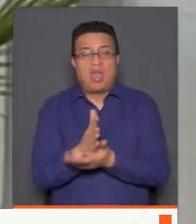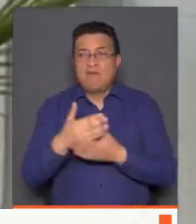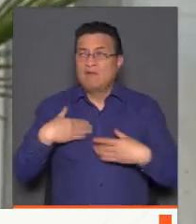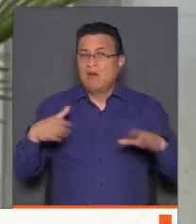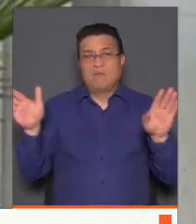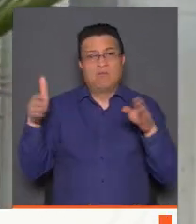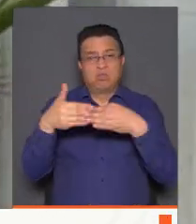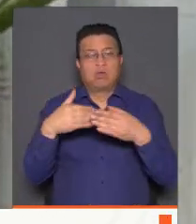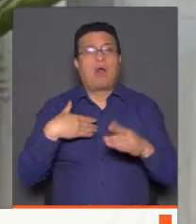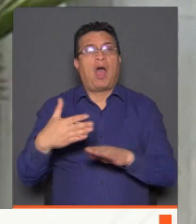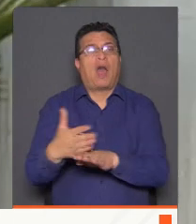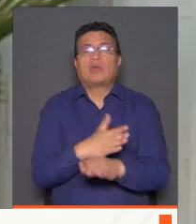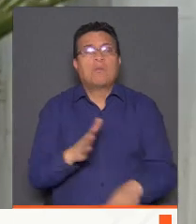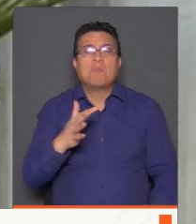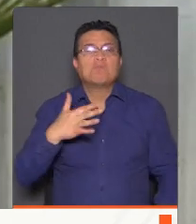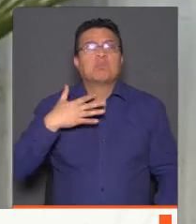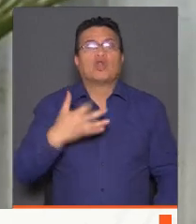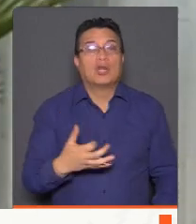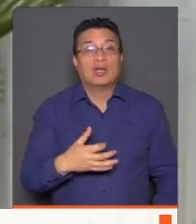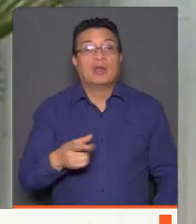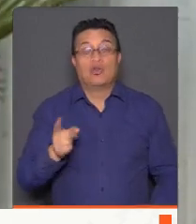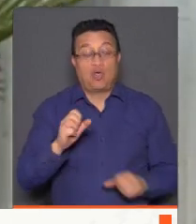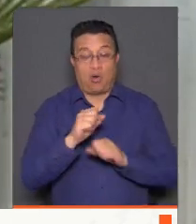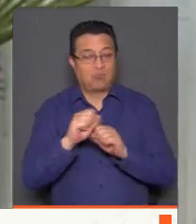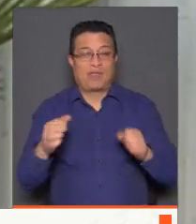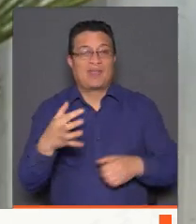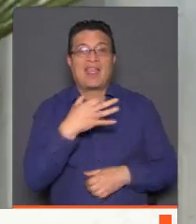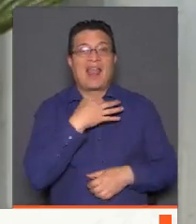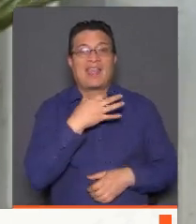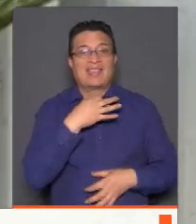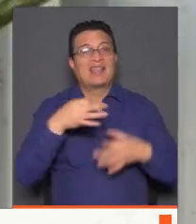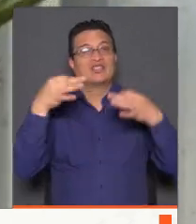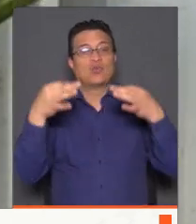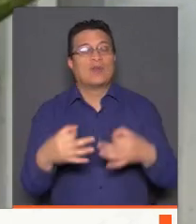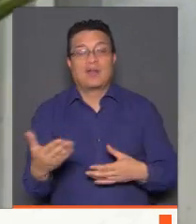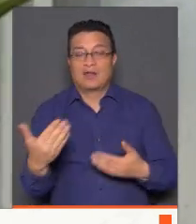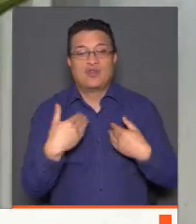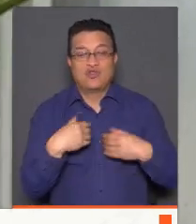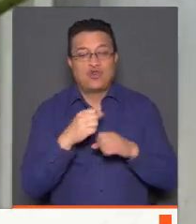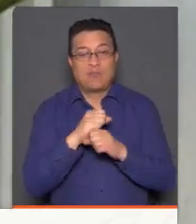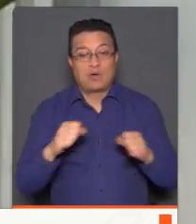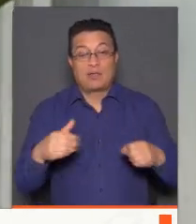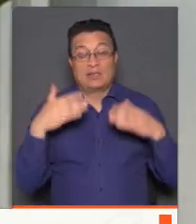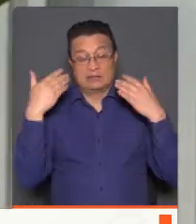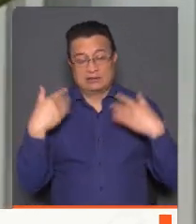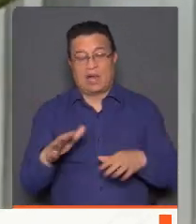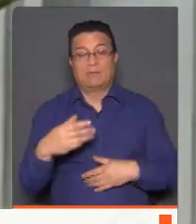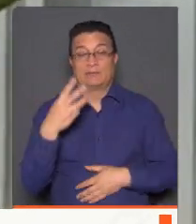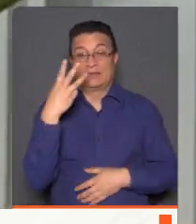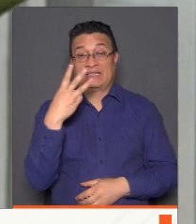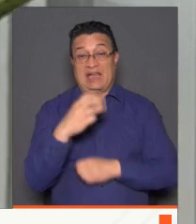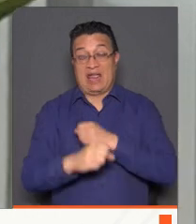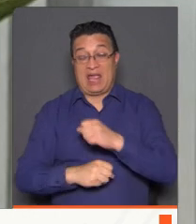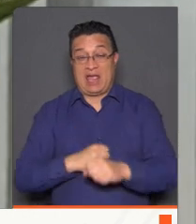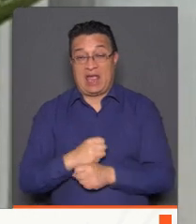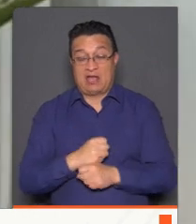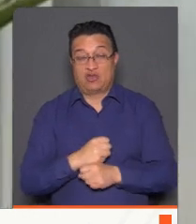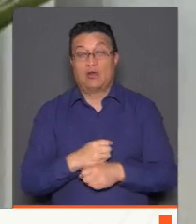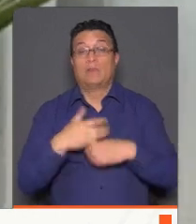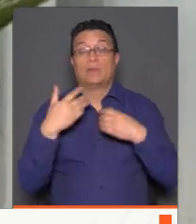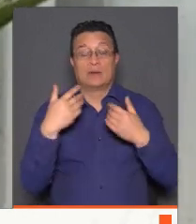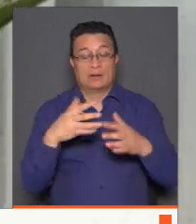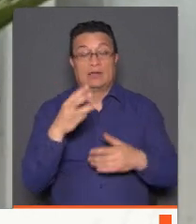más tempranos? Porque no se nos puede garantizar la seguridad. Ya llevamos 3 años, son